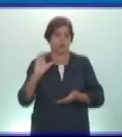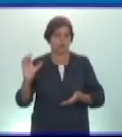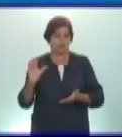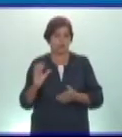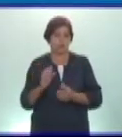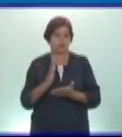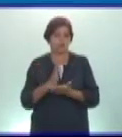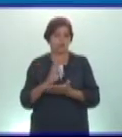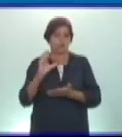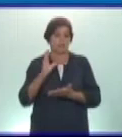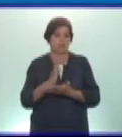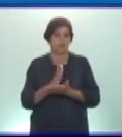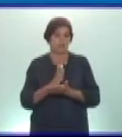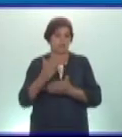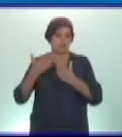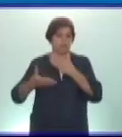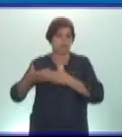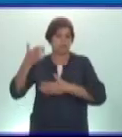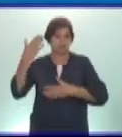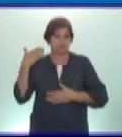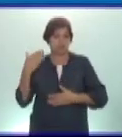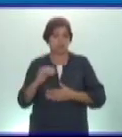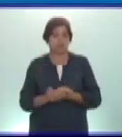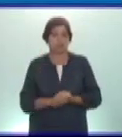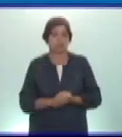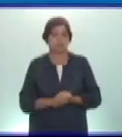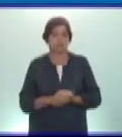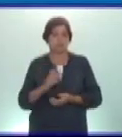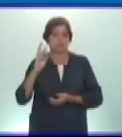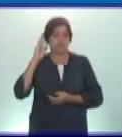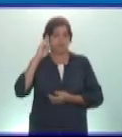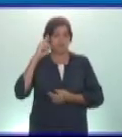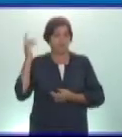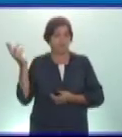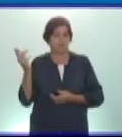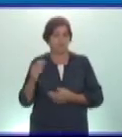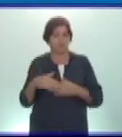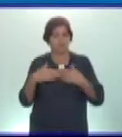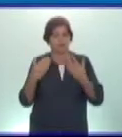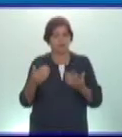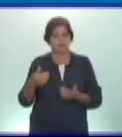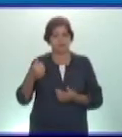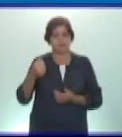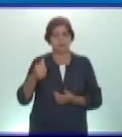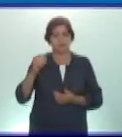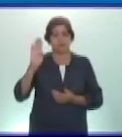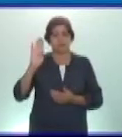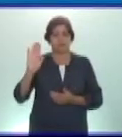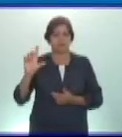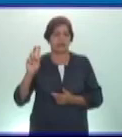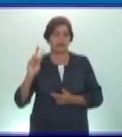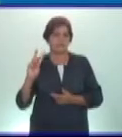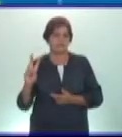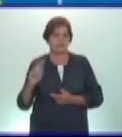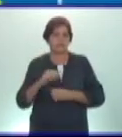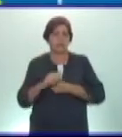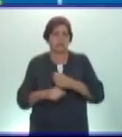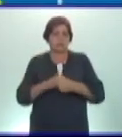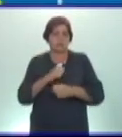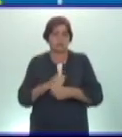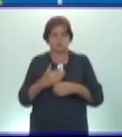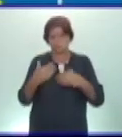anteriores. Vamos entonces a recordar qué es el adverbio cuando lo utilizamos.